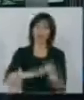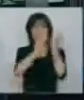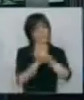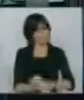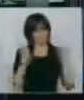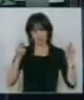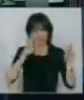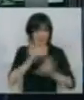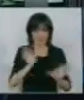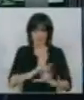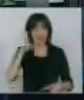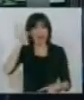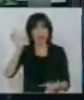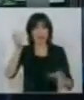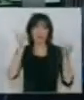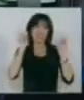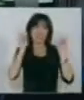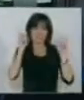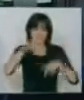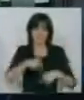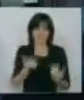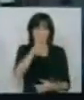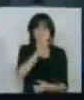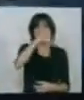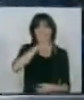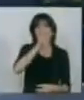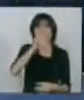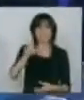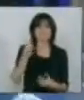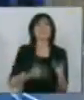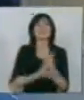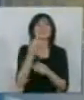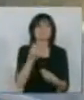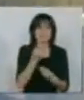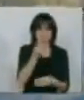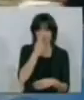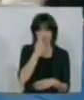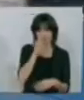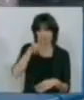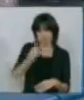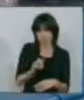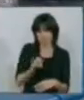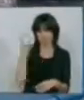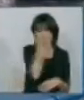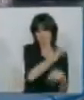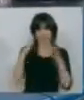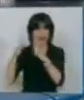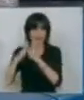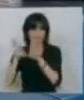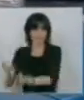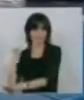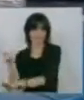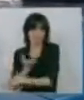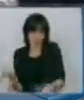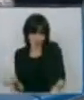página totalmente. Algo divertido aquí en la pantalla de CN23 que hacen los perritos cuando uno se va de casa, Iri. Sí, y es la gran duda que tiene